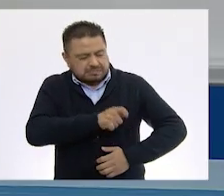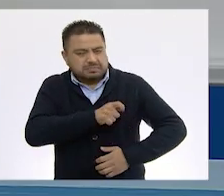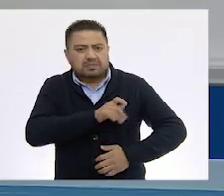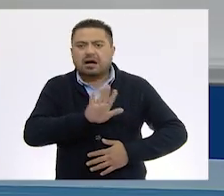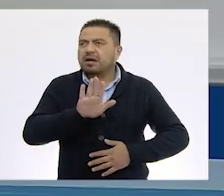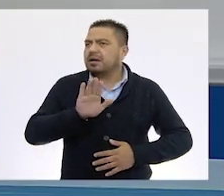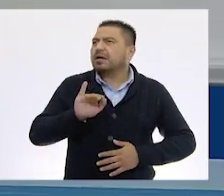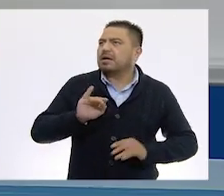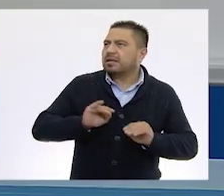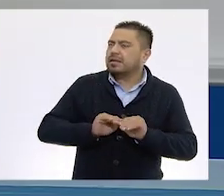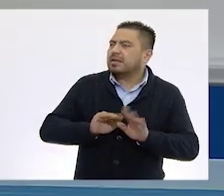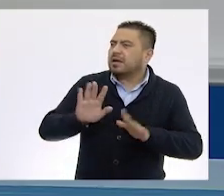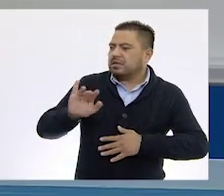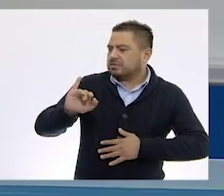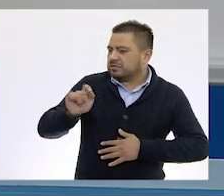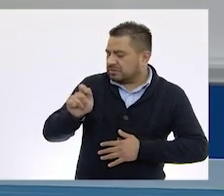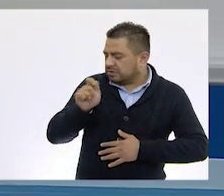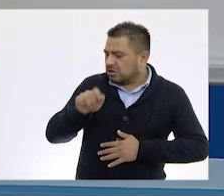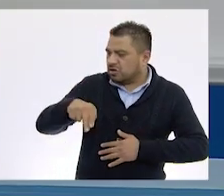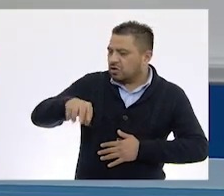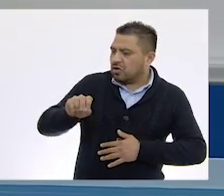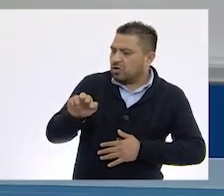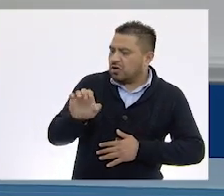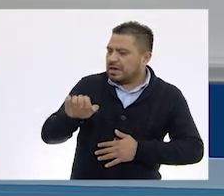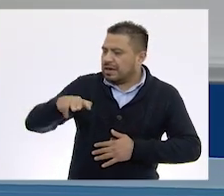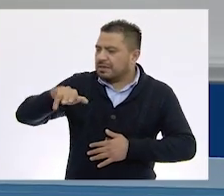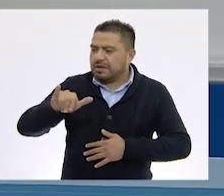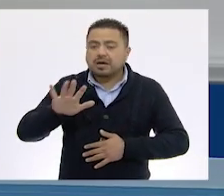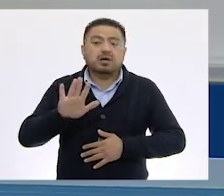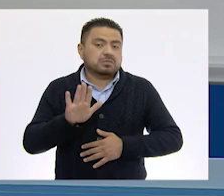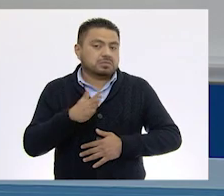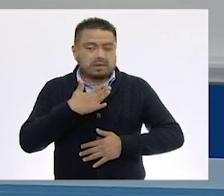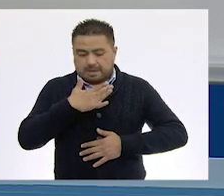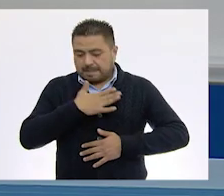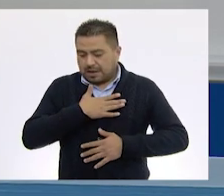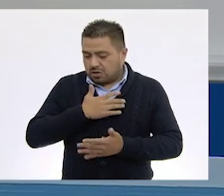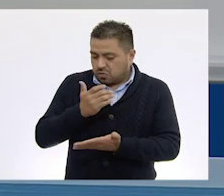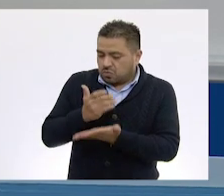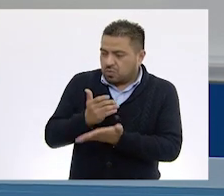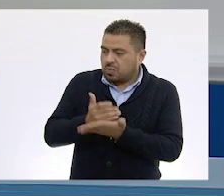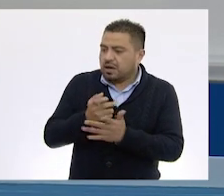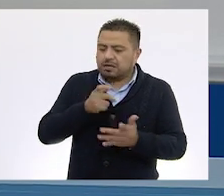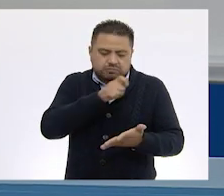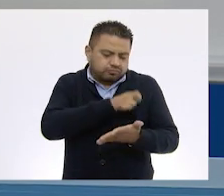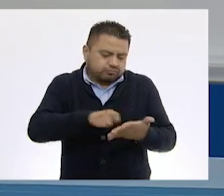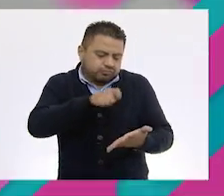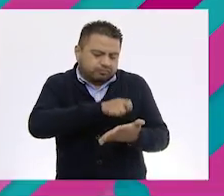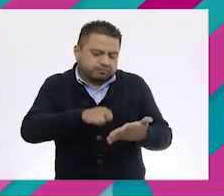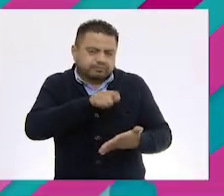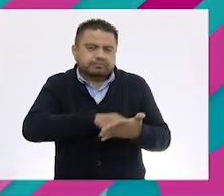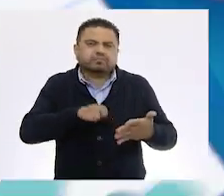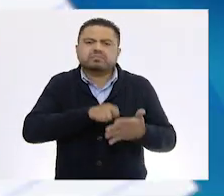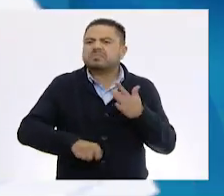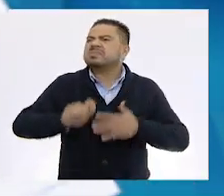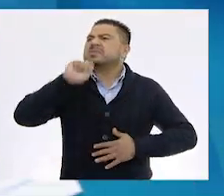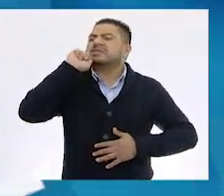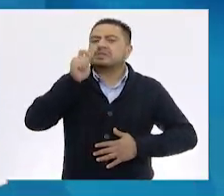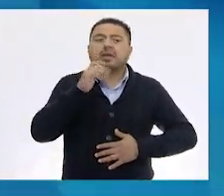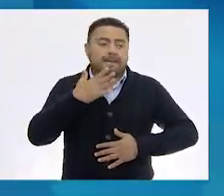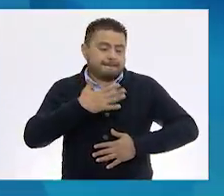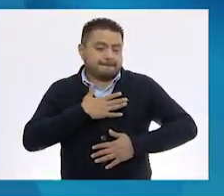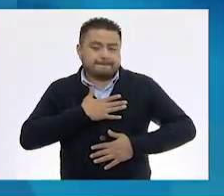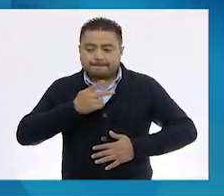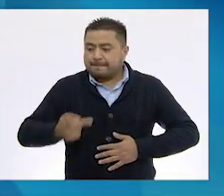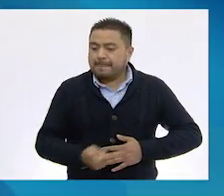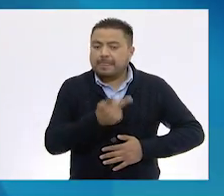sí, inspectora Noemí. Pues en mi cuaderno anoté que nuestra